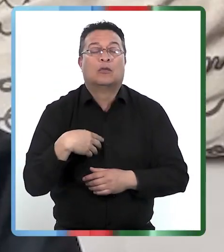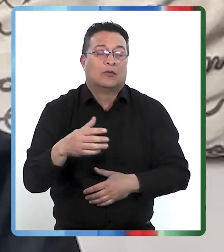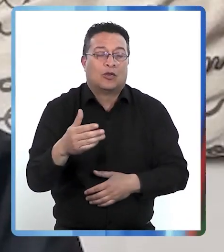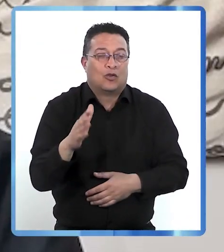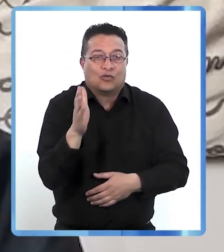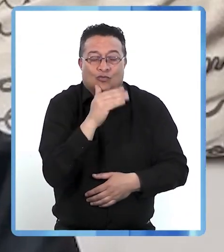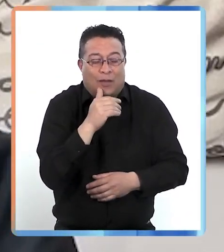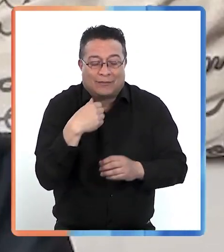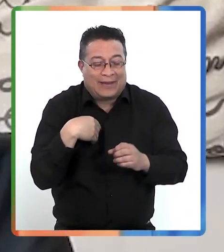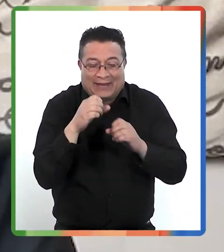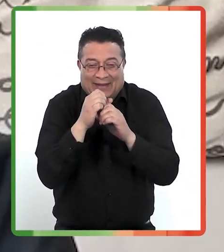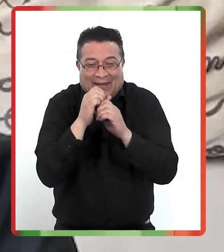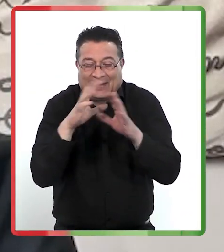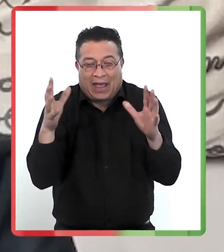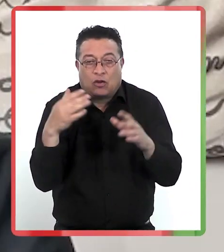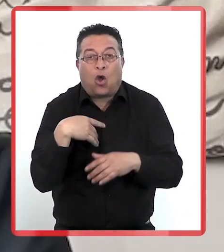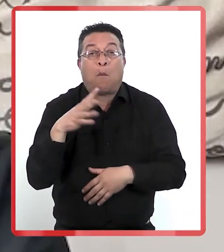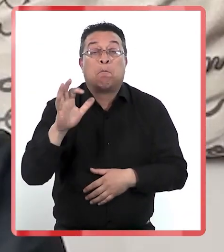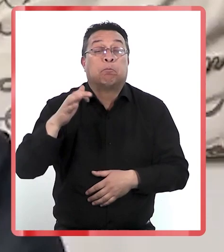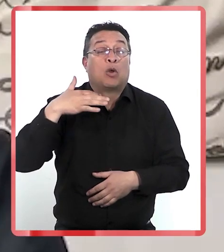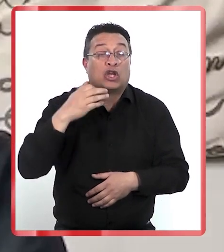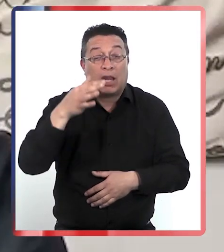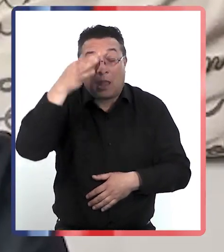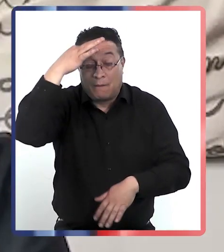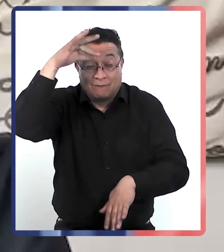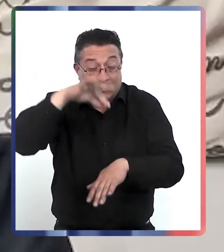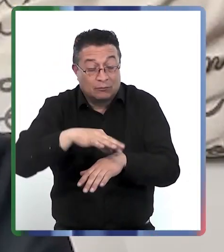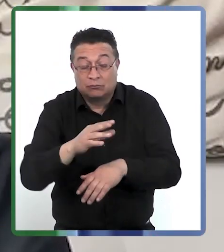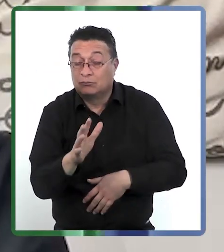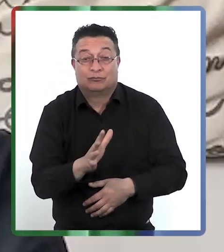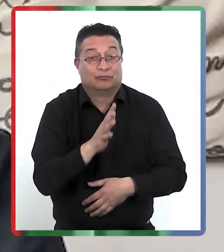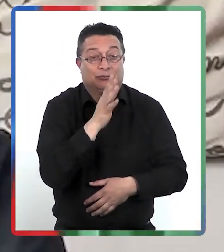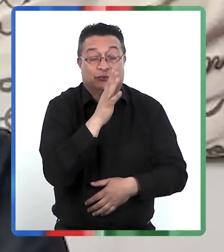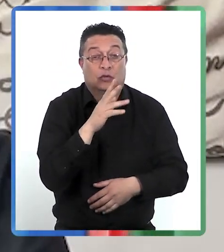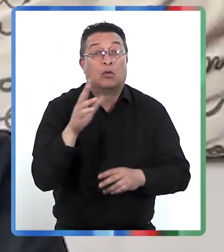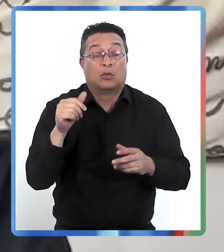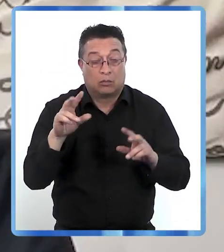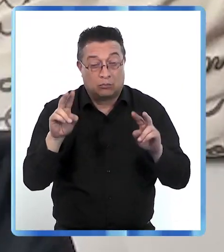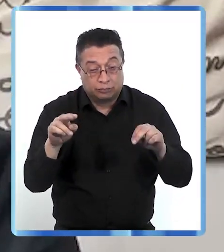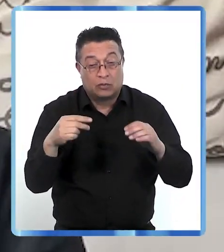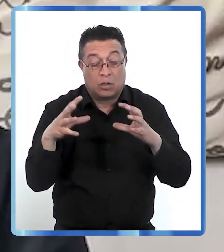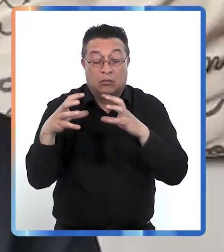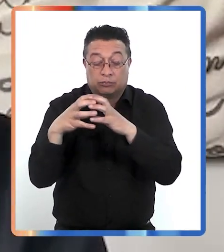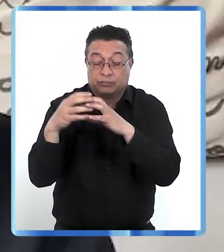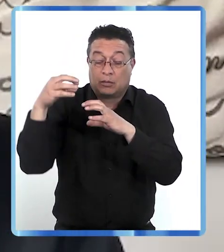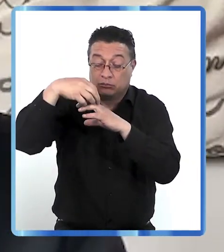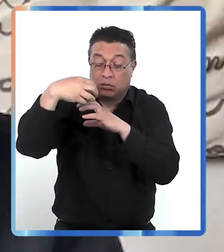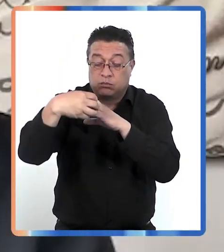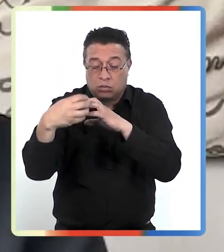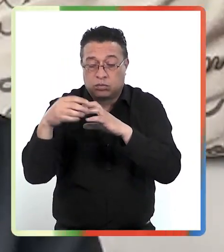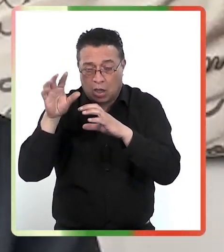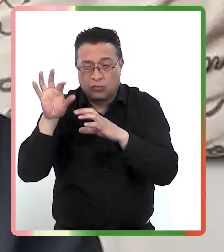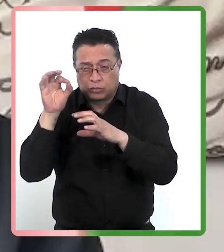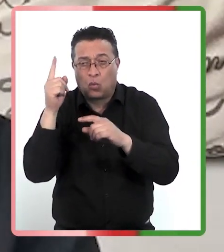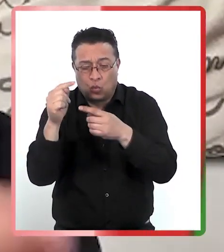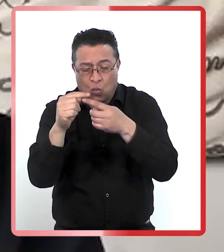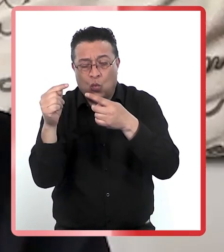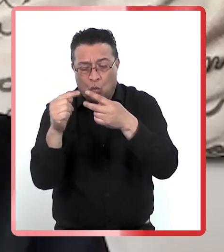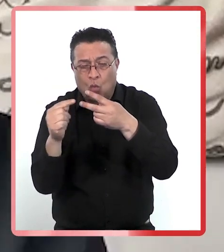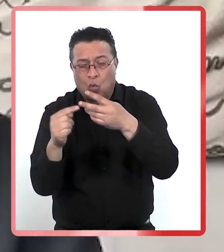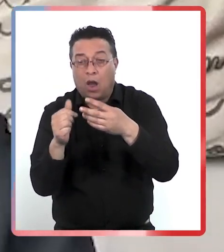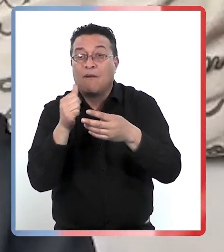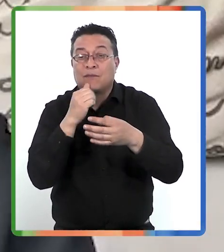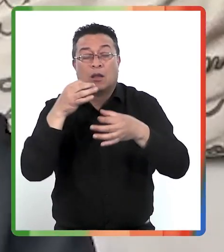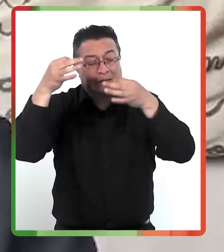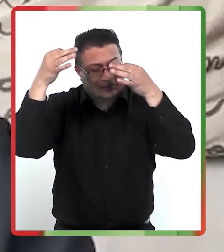ni siquiera tenemos claro las causas de la enfermedad de Alzheimer. Lo que nosotros asumimos como causa, que es la acumulación de beta-amiloide y de tau, que son